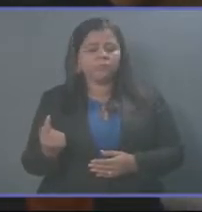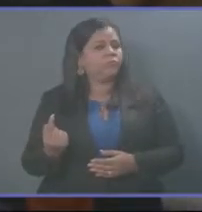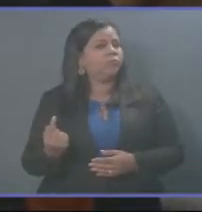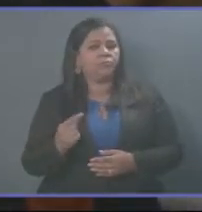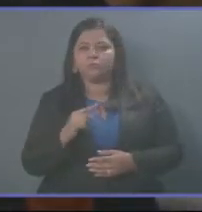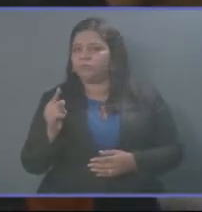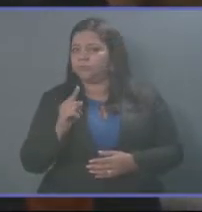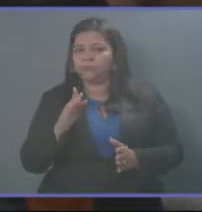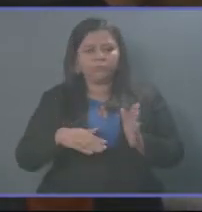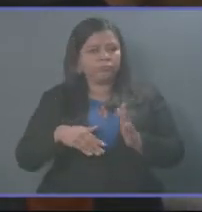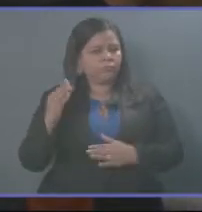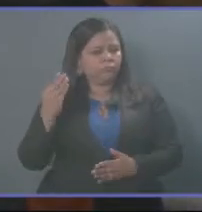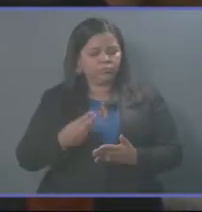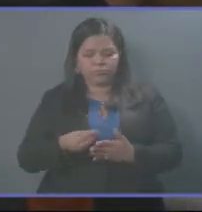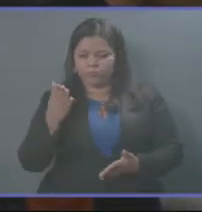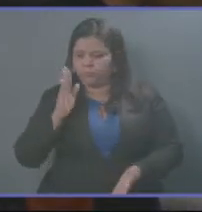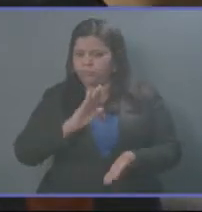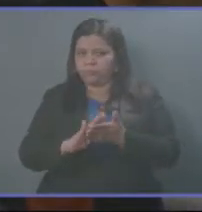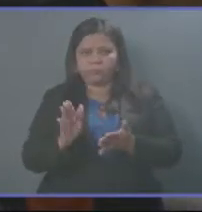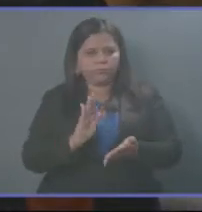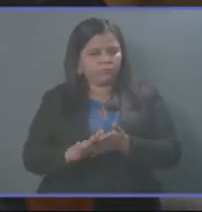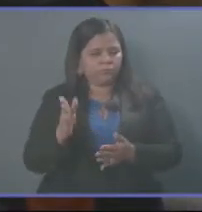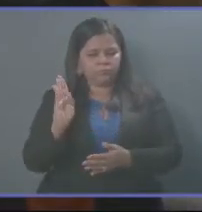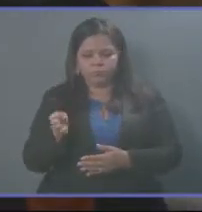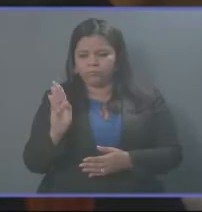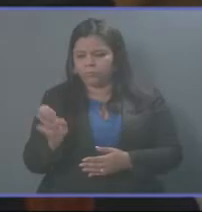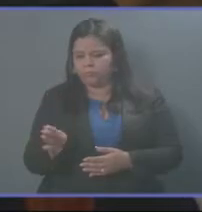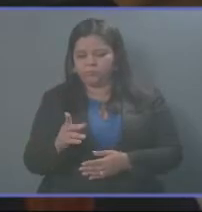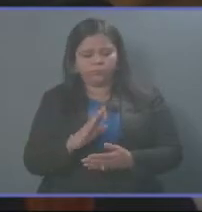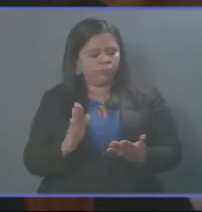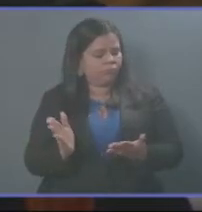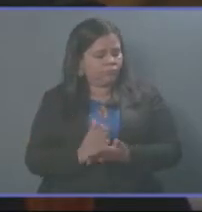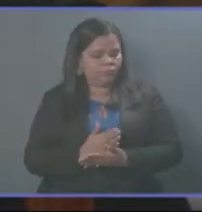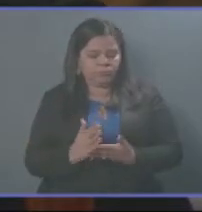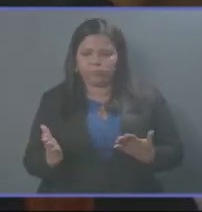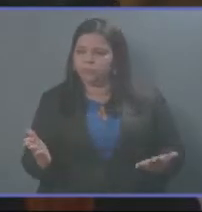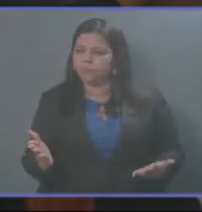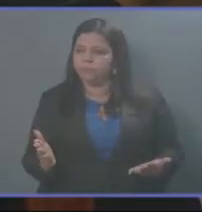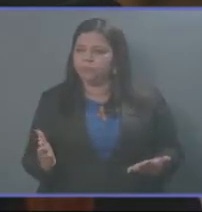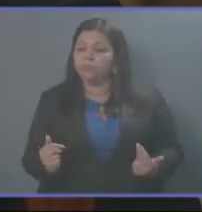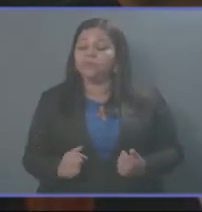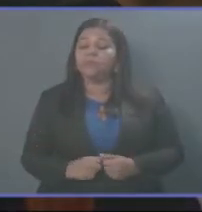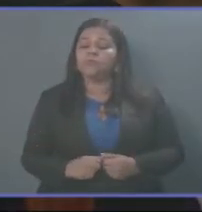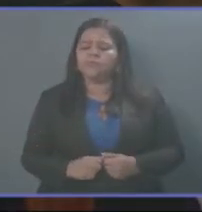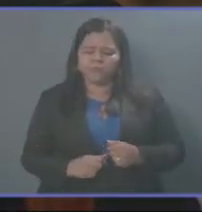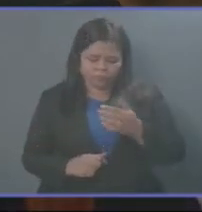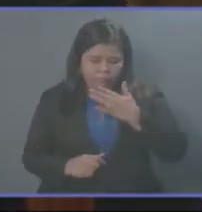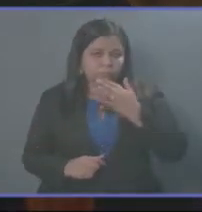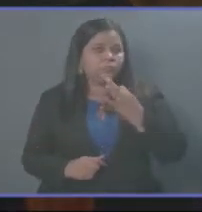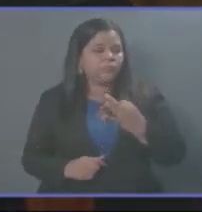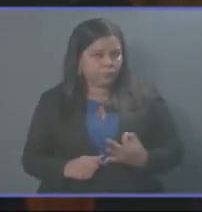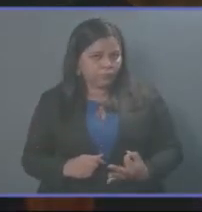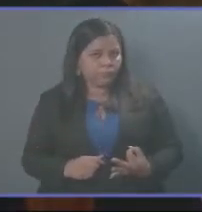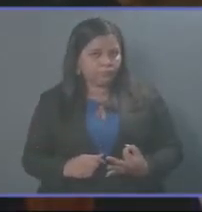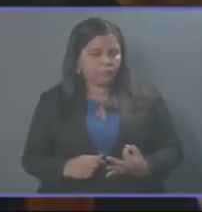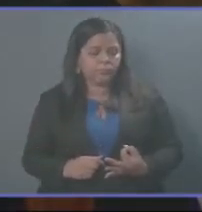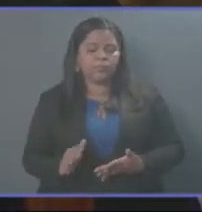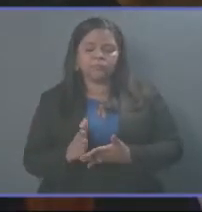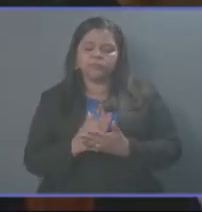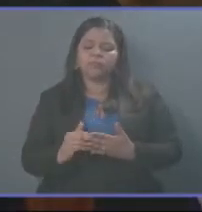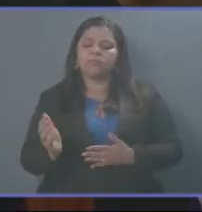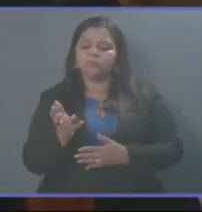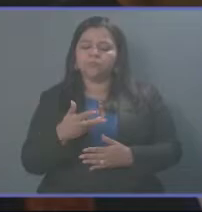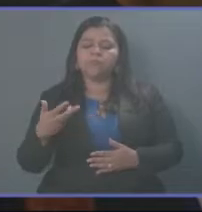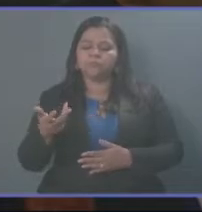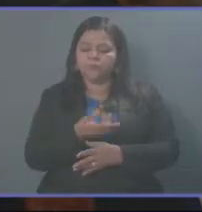un aumento del costo de su pasaje. Y créanme que eso es algo que